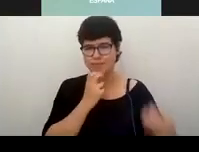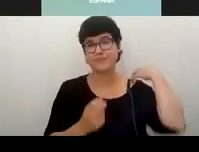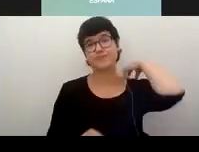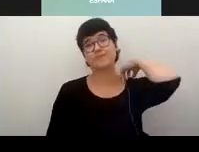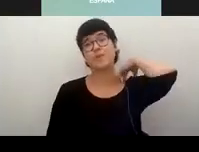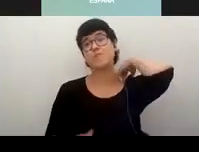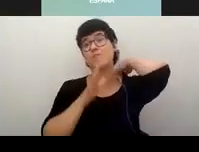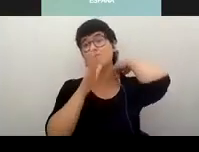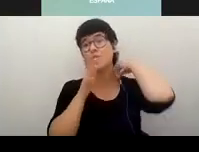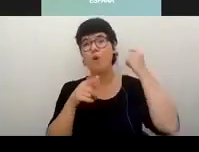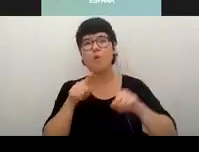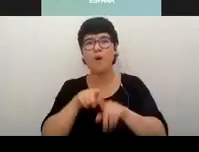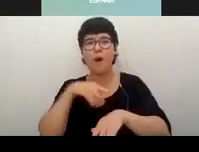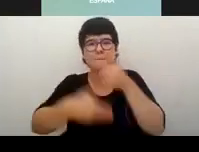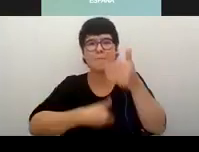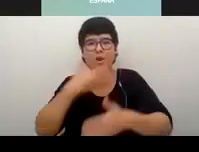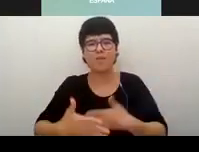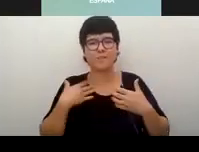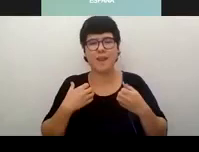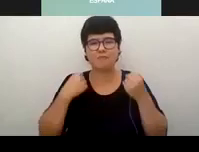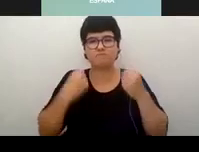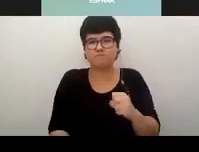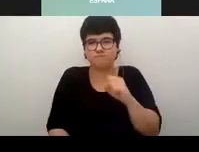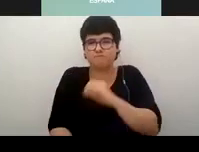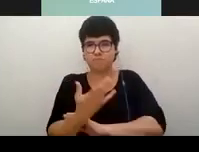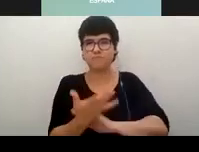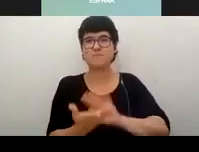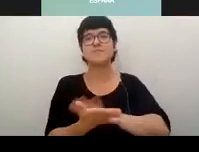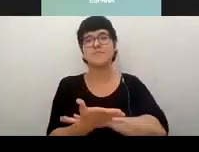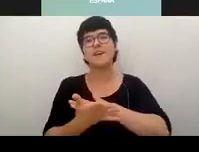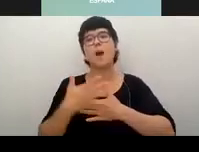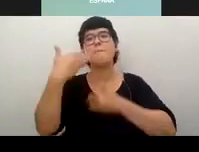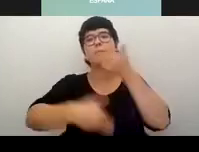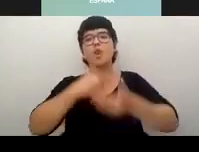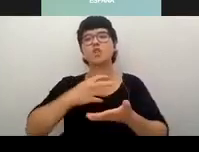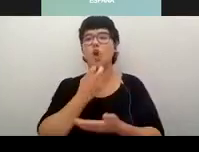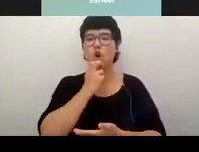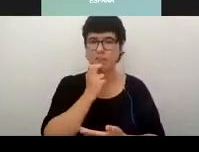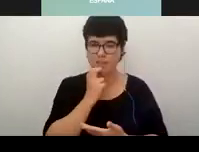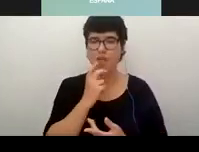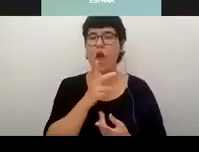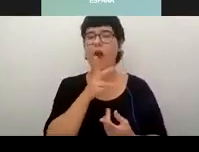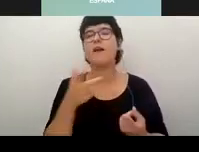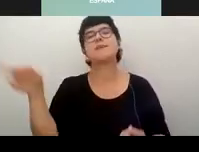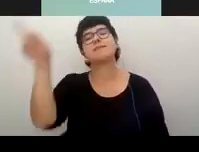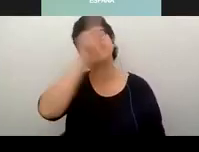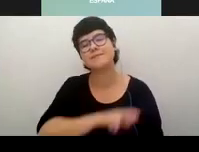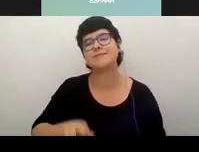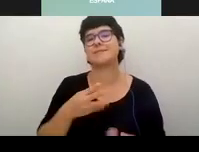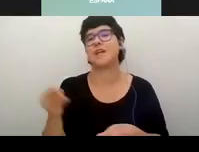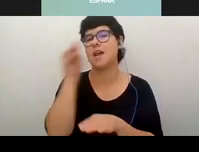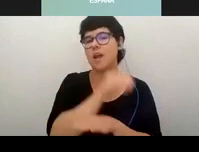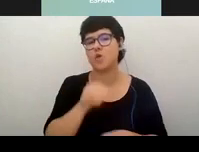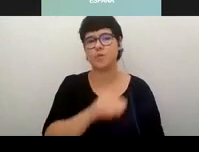obtener energía, se produce un exceso de oxidación que hemos de intentar eliminar. Por lo tanto, aquí van a predominar